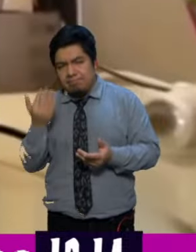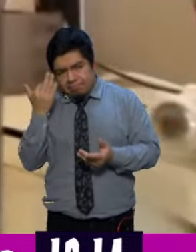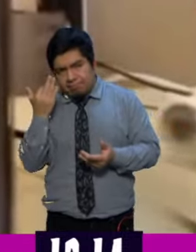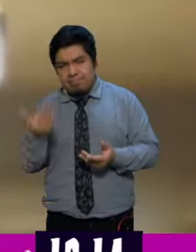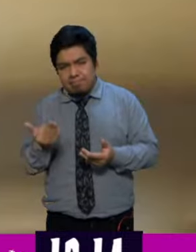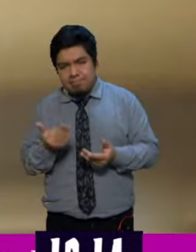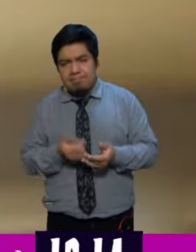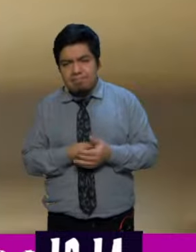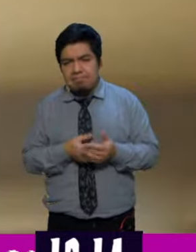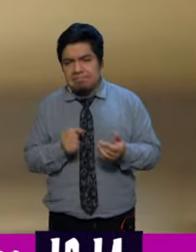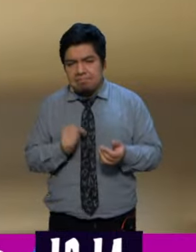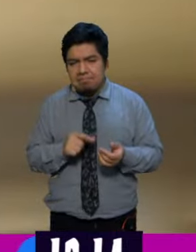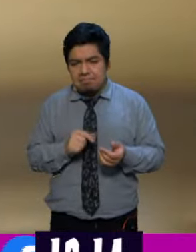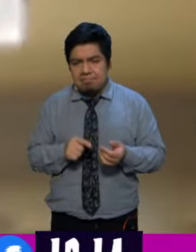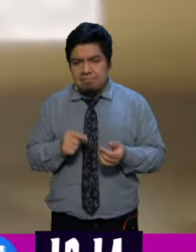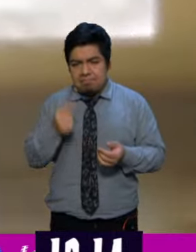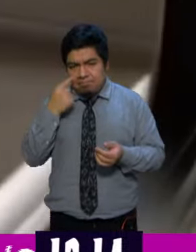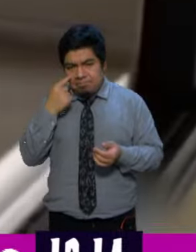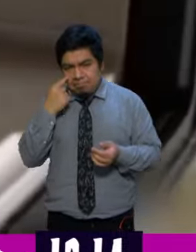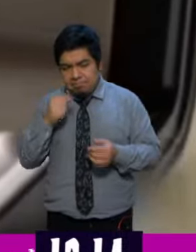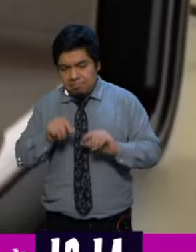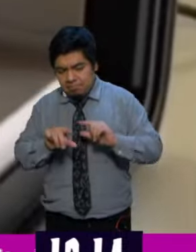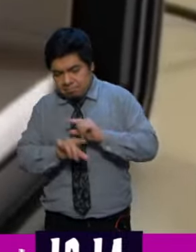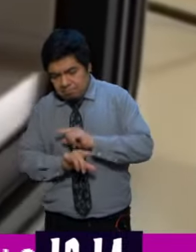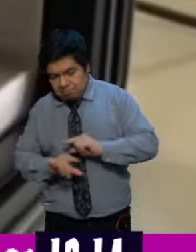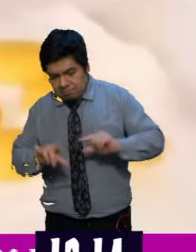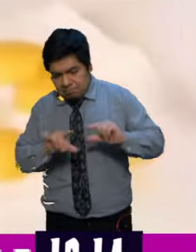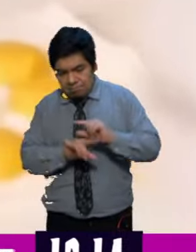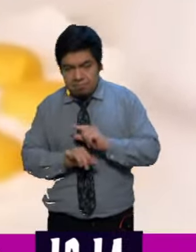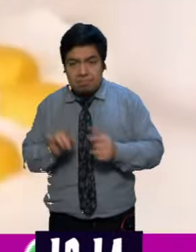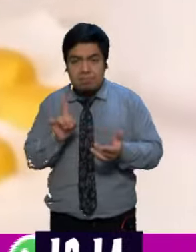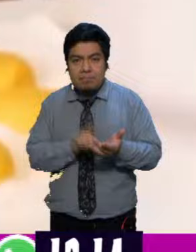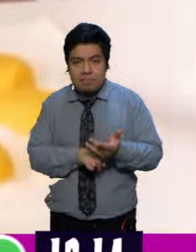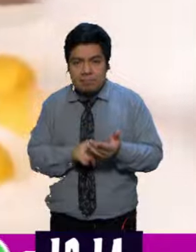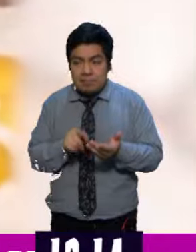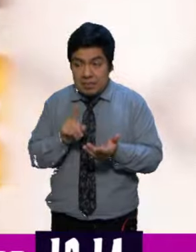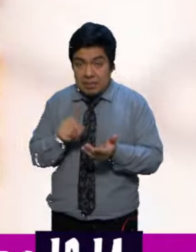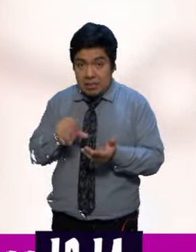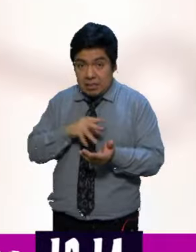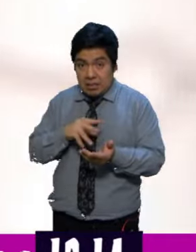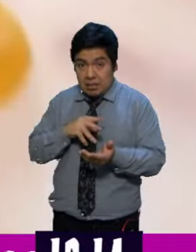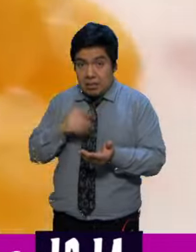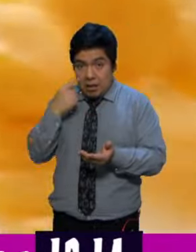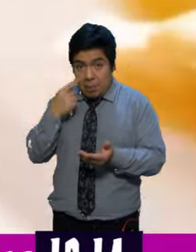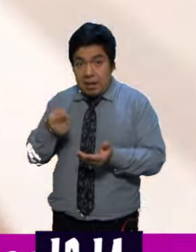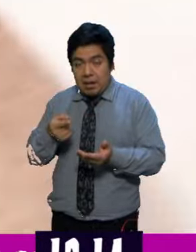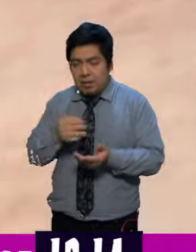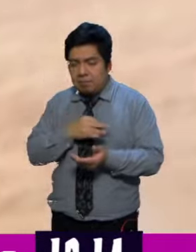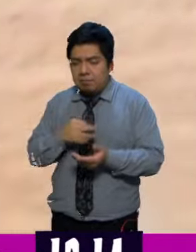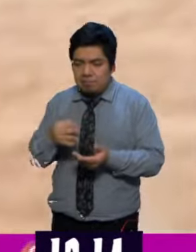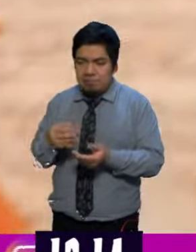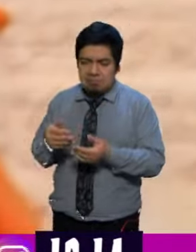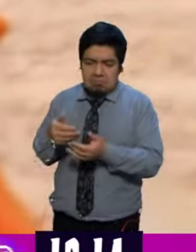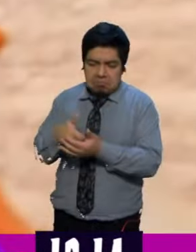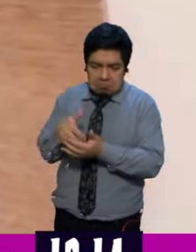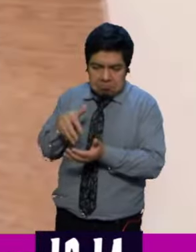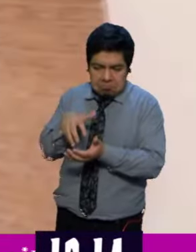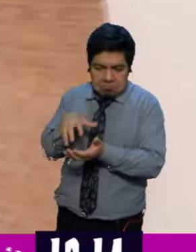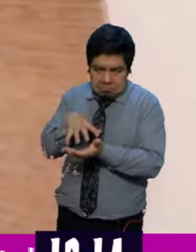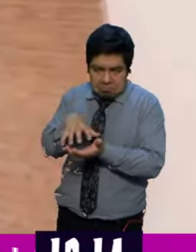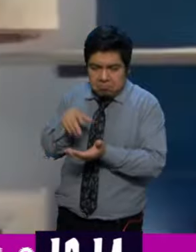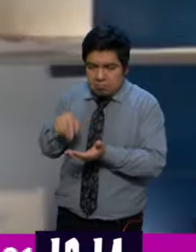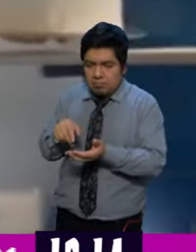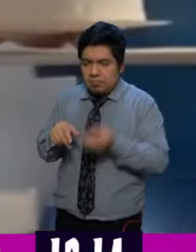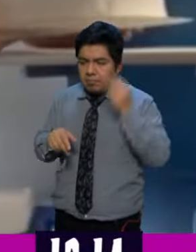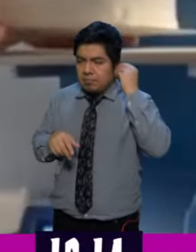carne que está hecha en laboratorio en condiciones higiénicas. Se impacta en condiciones higiénicas, así, pues prácticamente que al vacío.